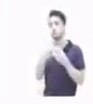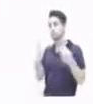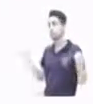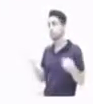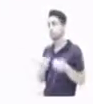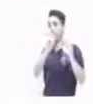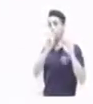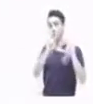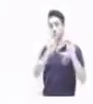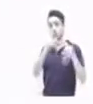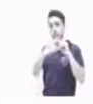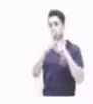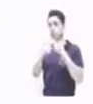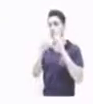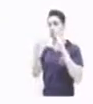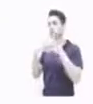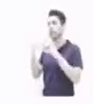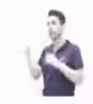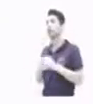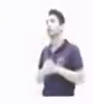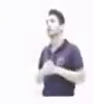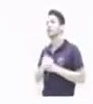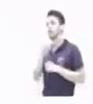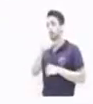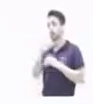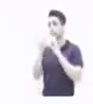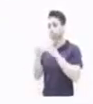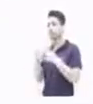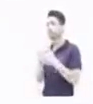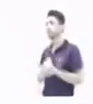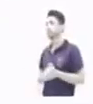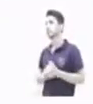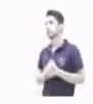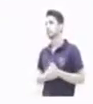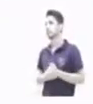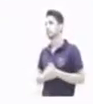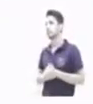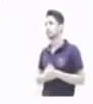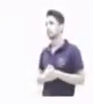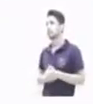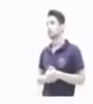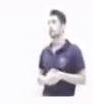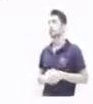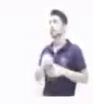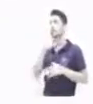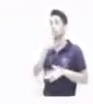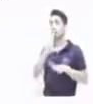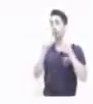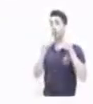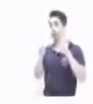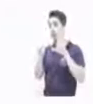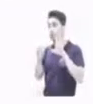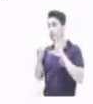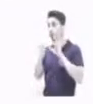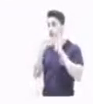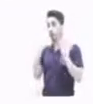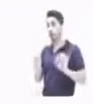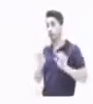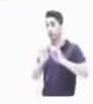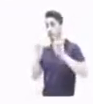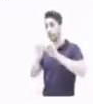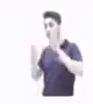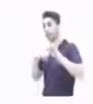me quedaría 8 por 7, ¿sería cuánto? 56. Entonces, de 56